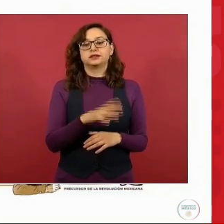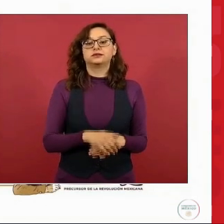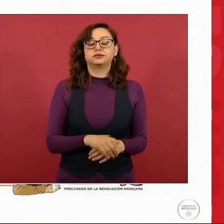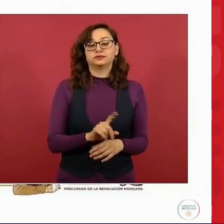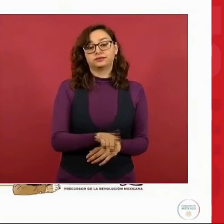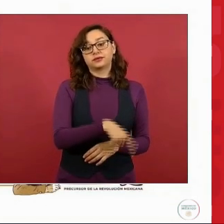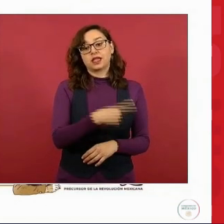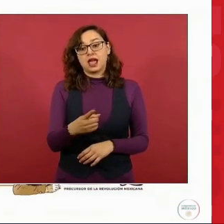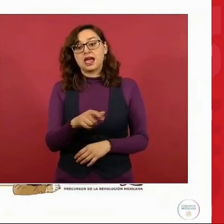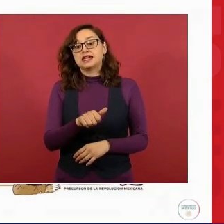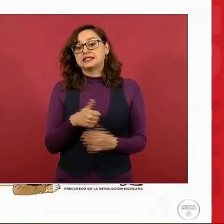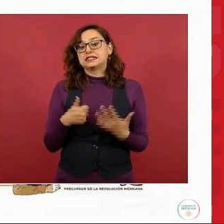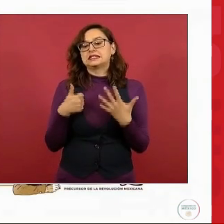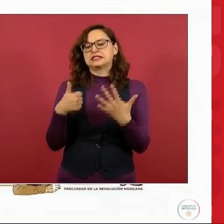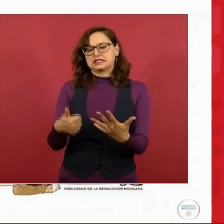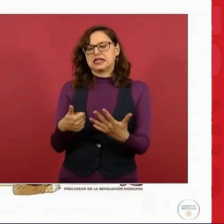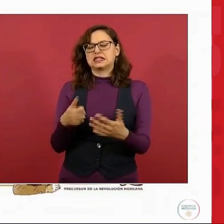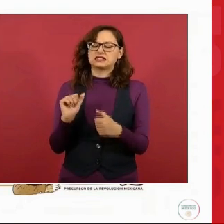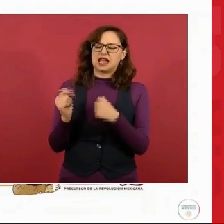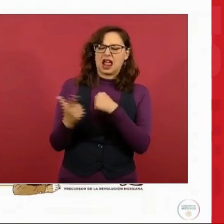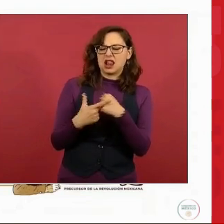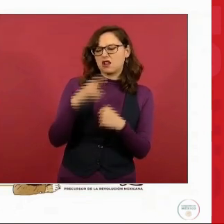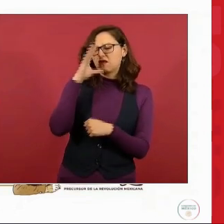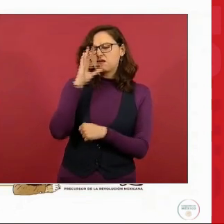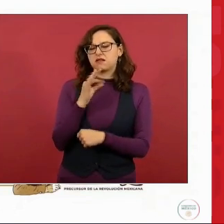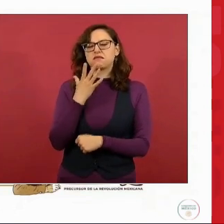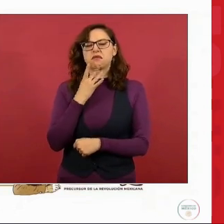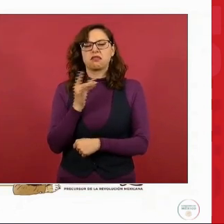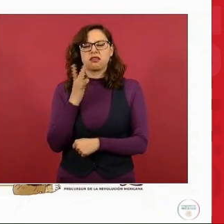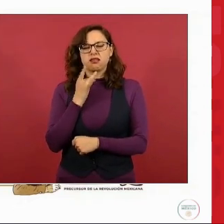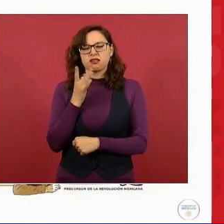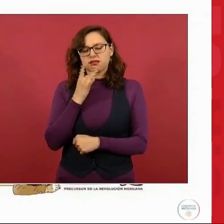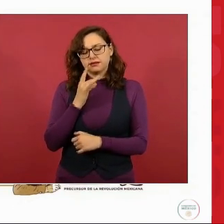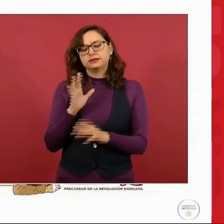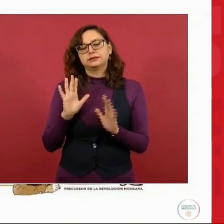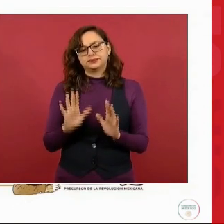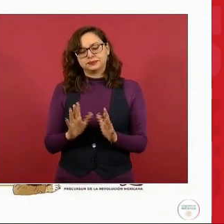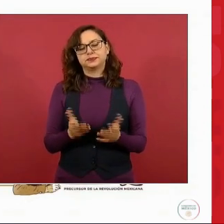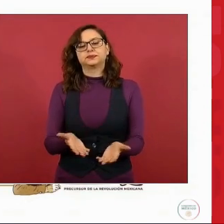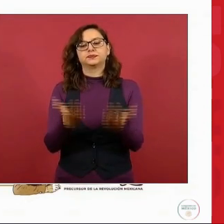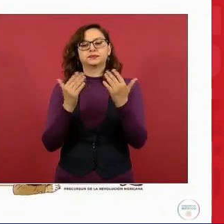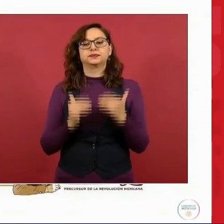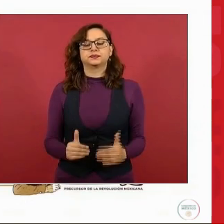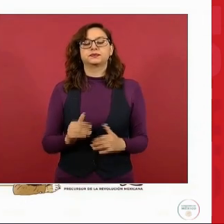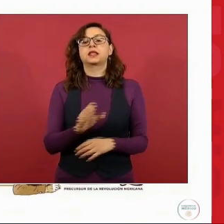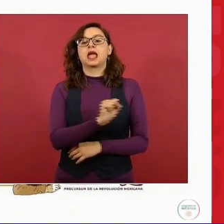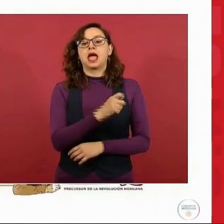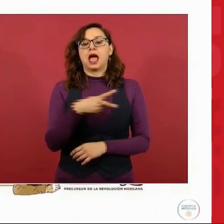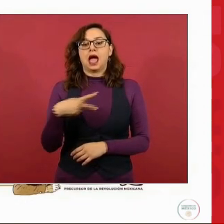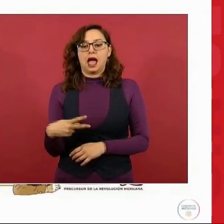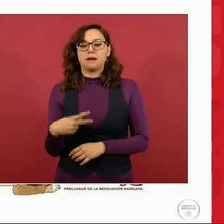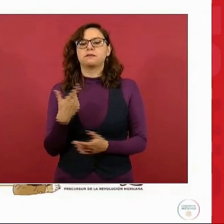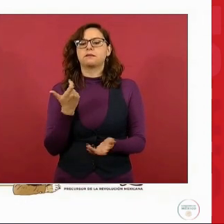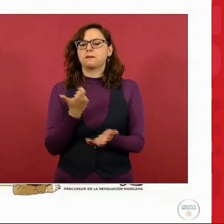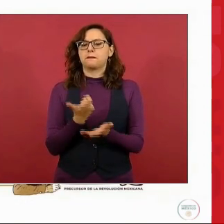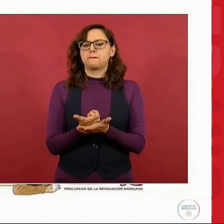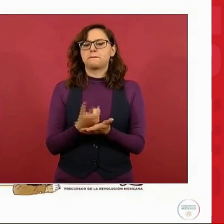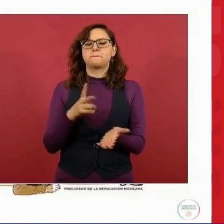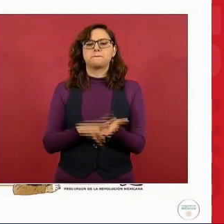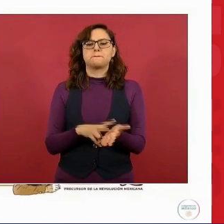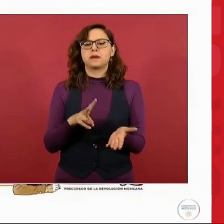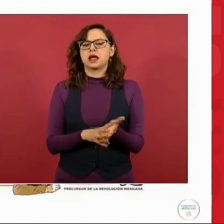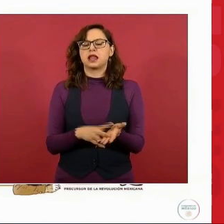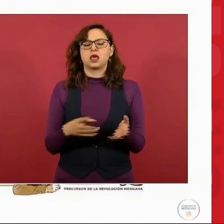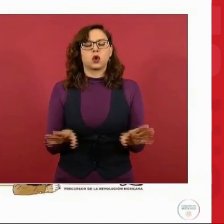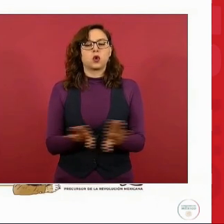fueron irregularidades menores. El precio de la gasolina regular en la app, que no cuenta el margen, es